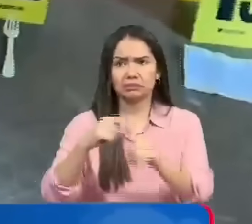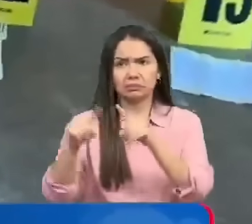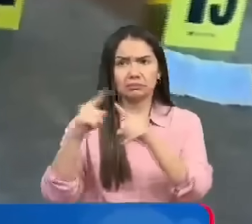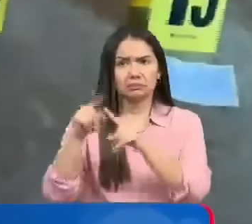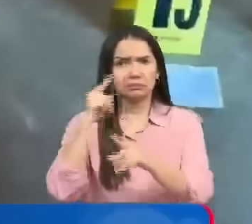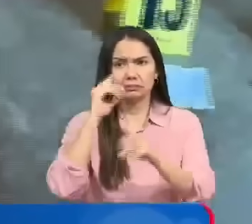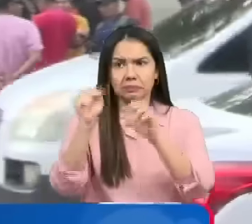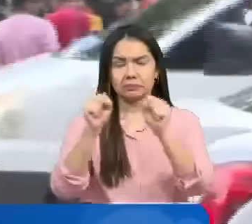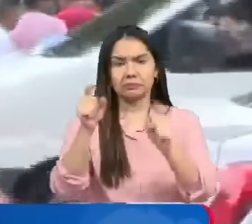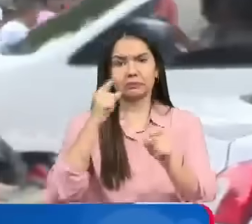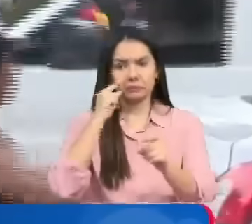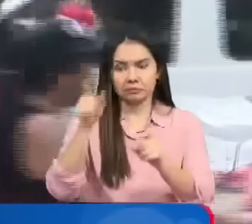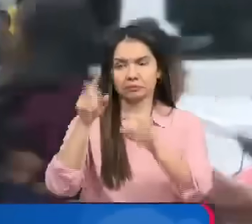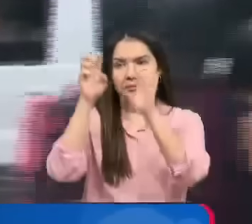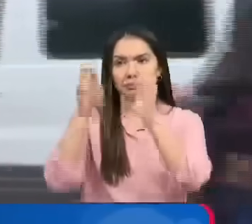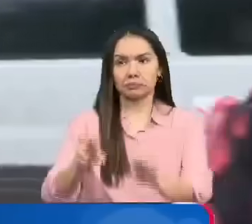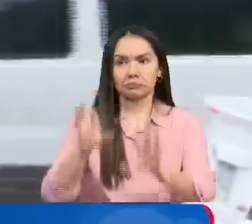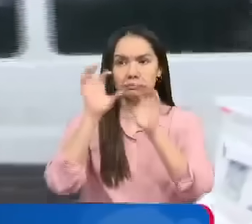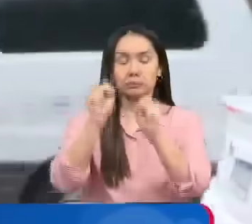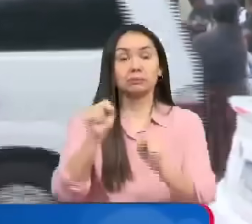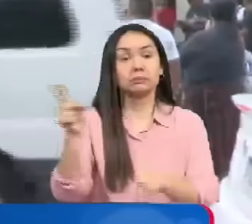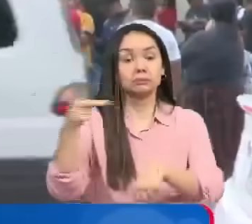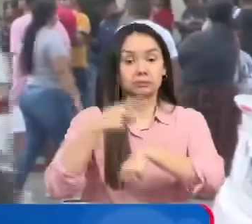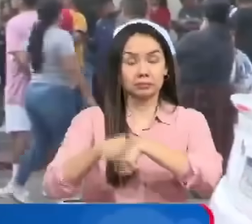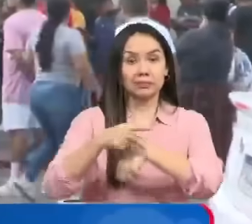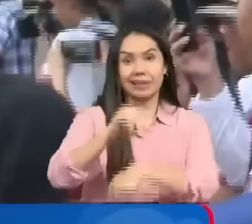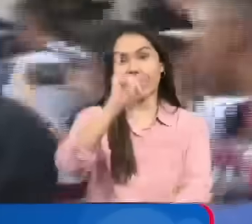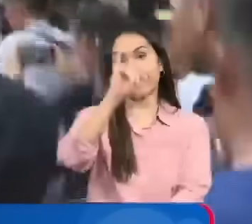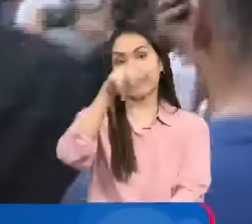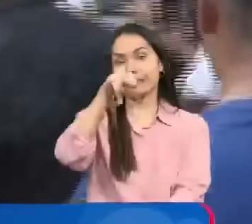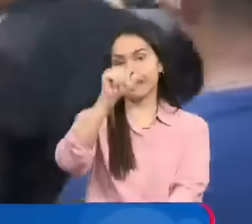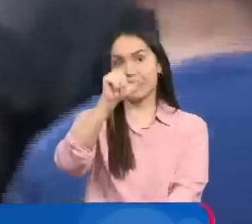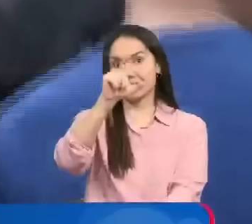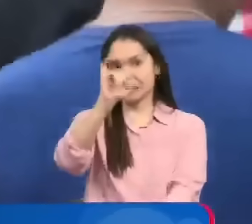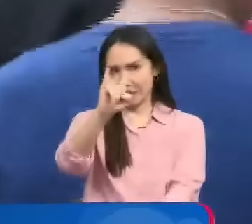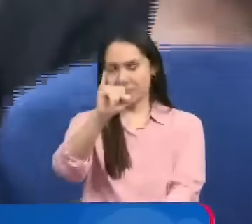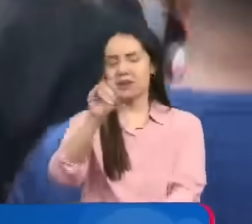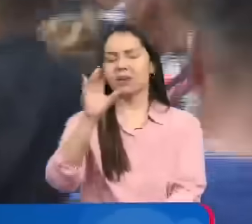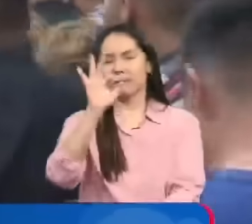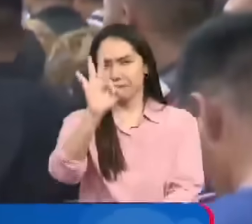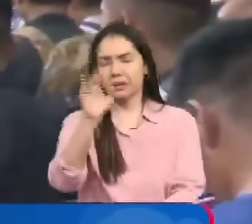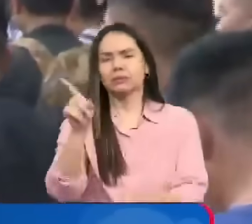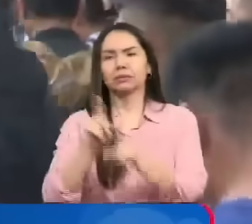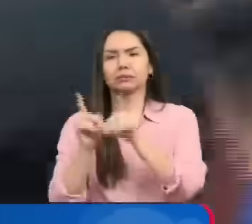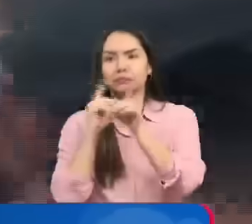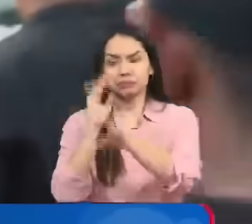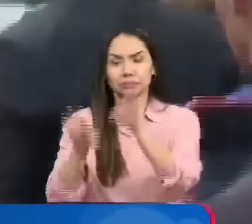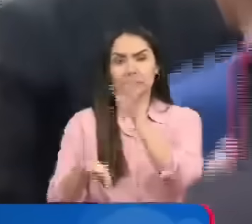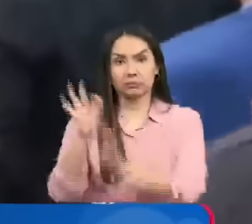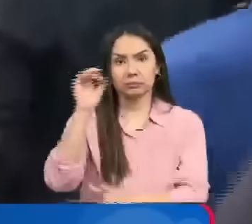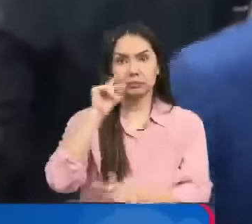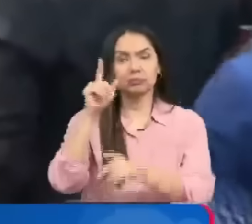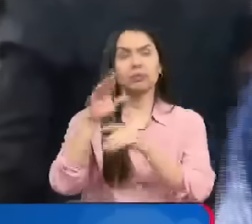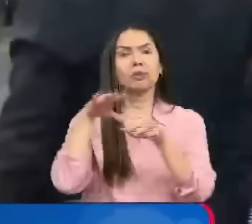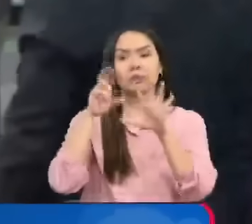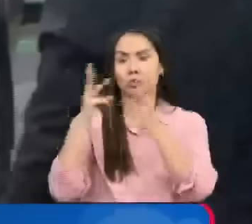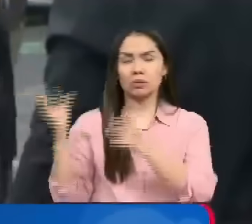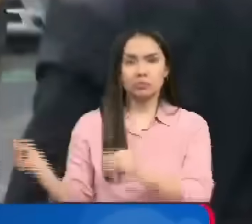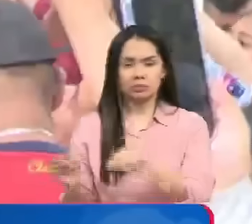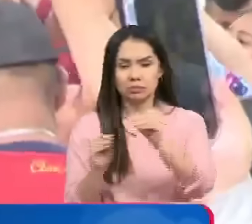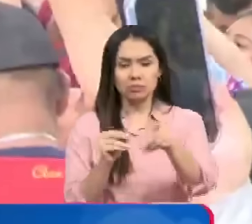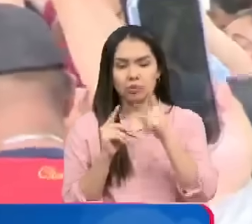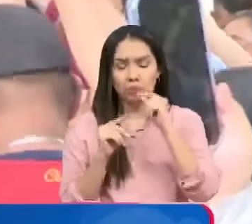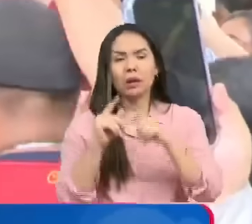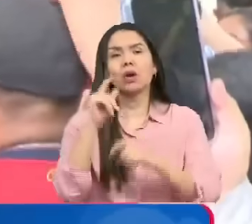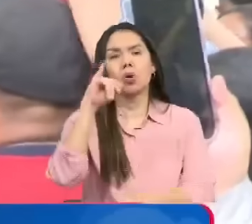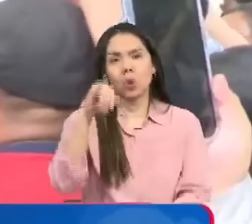a los responsables. En horas de la tarde, el Instituto Nacional de Ciencias Forenses confirmó que el cadáver encontrado en la zona 18 corresponde